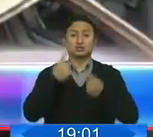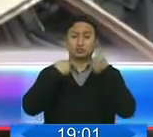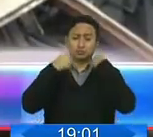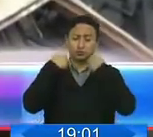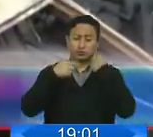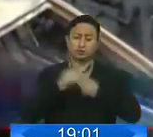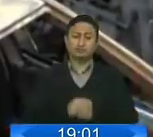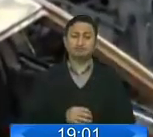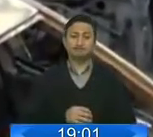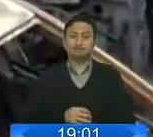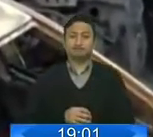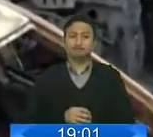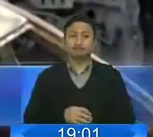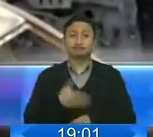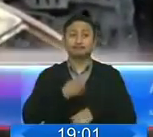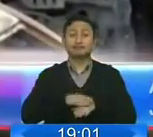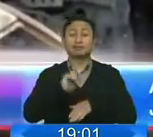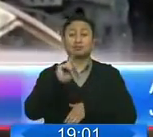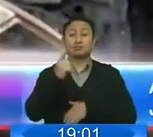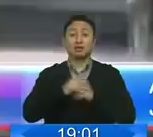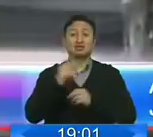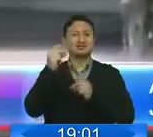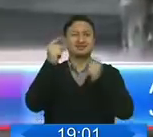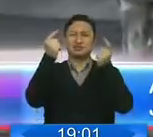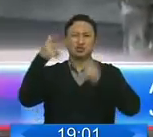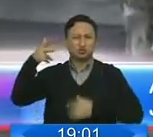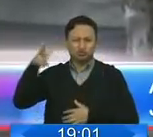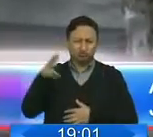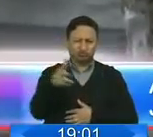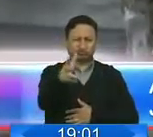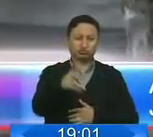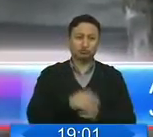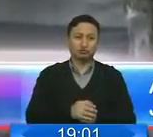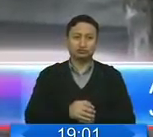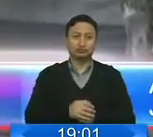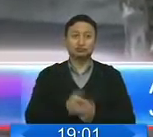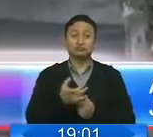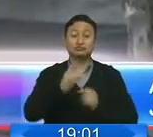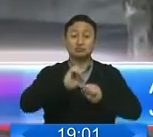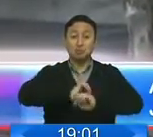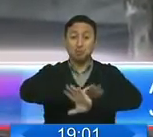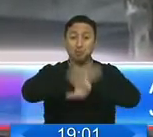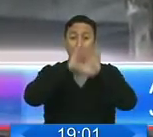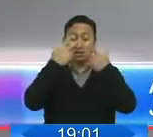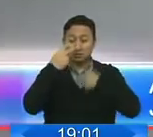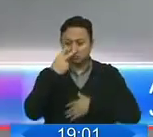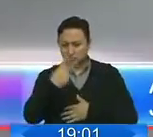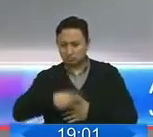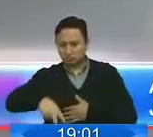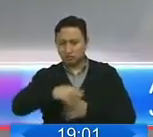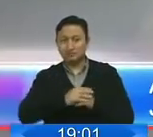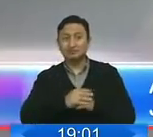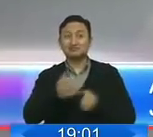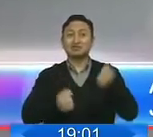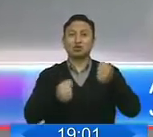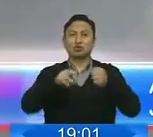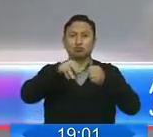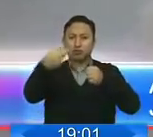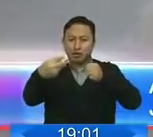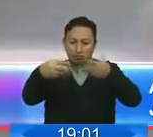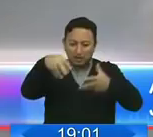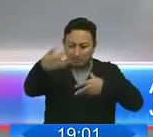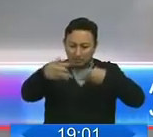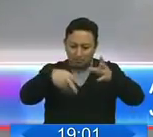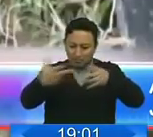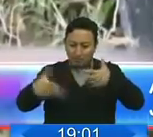primera instancia, el exceso de velocidad sería la causa del siniestro. Hasta entrada la mañana, en los alrededores se podía observar partes del vehículo que se desprendieron cuando este